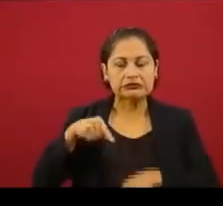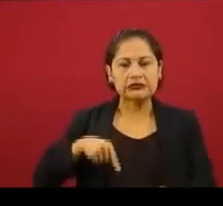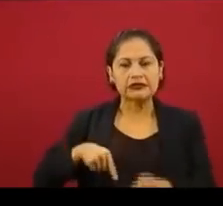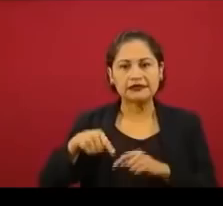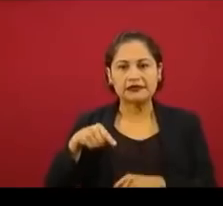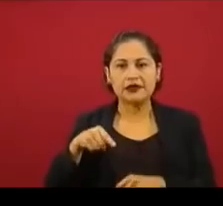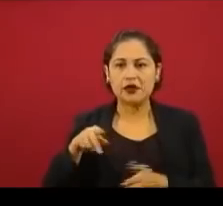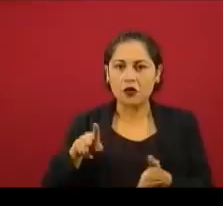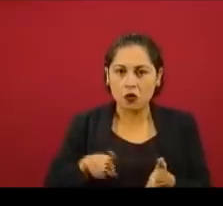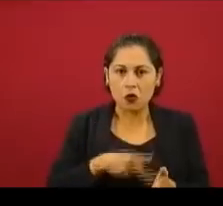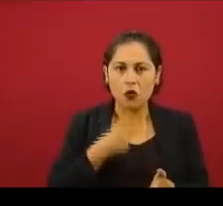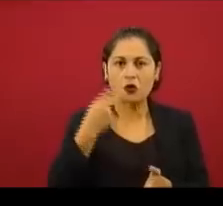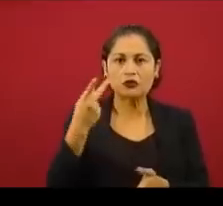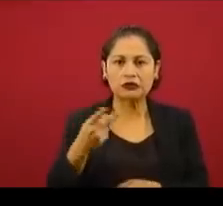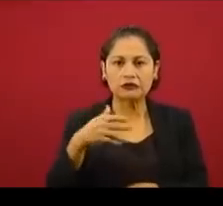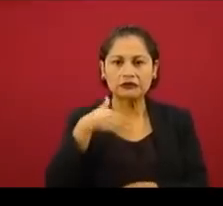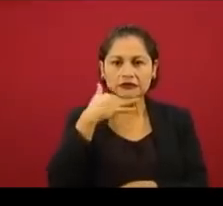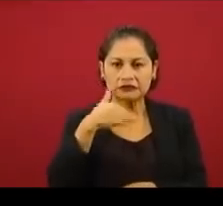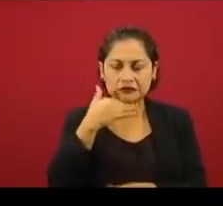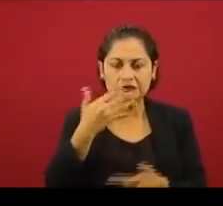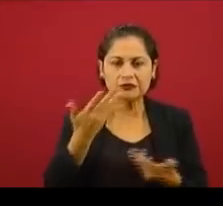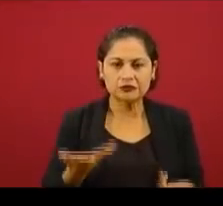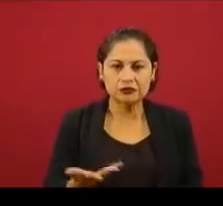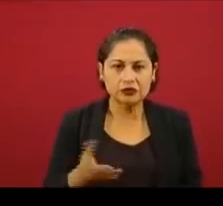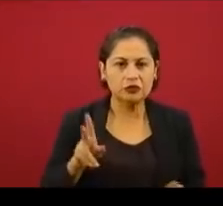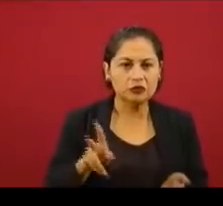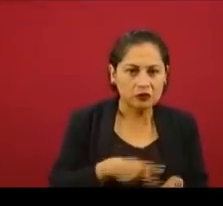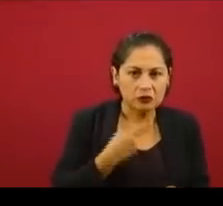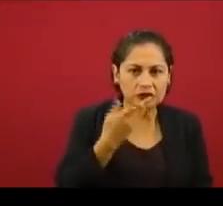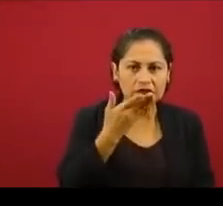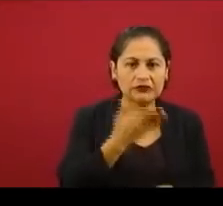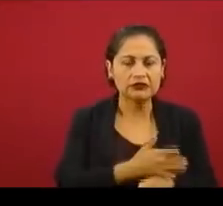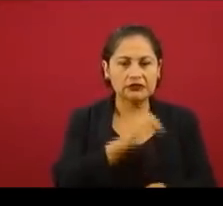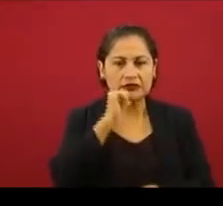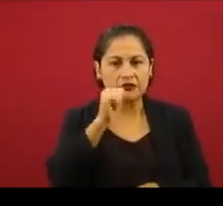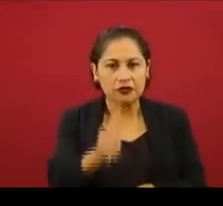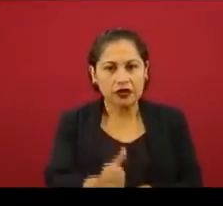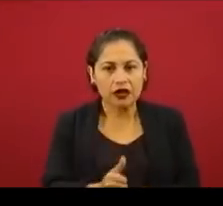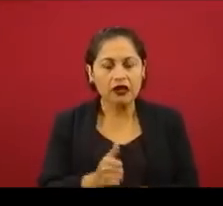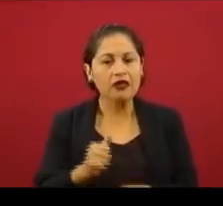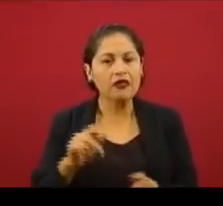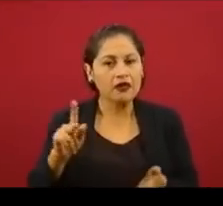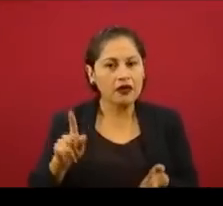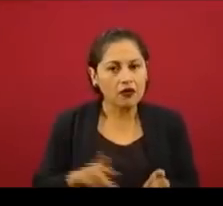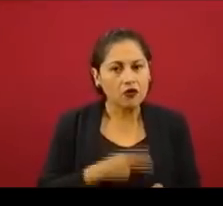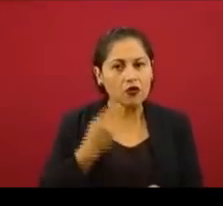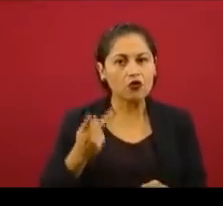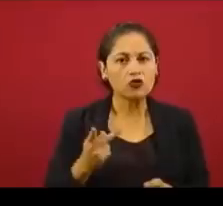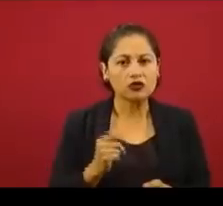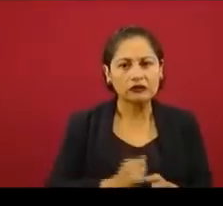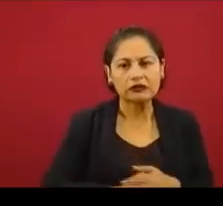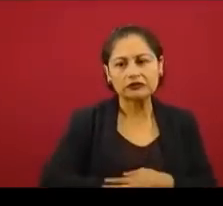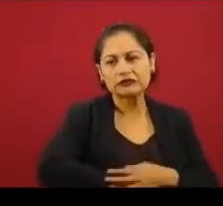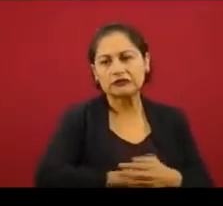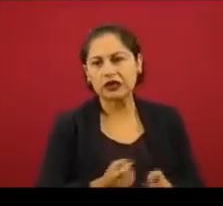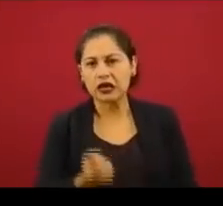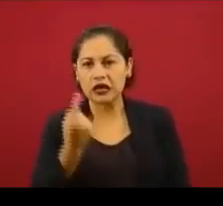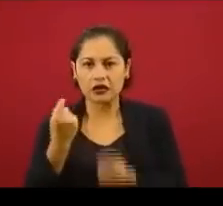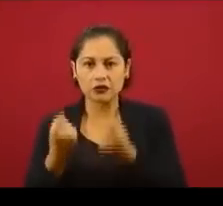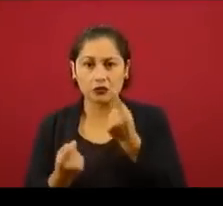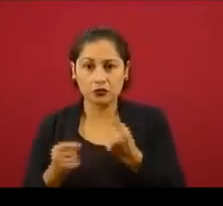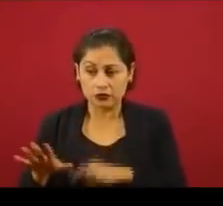de acabar con la corrupción, con la impunidad, con el régimen de privilegios, pues ya